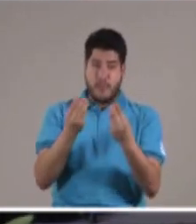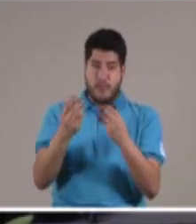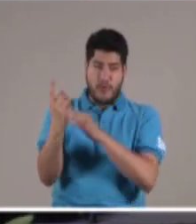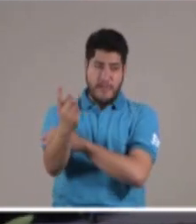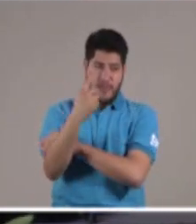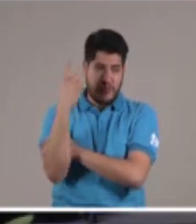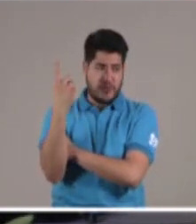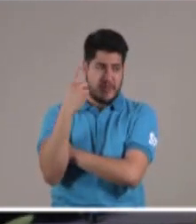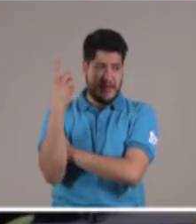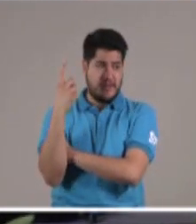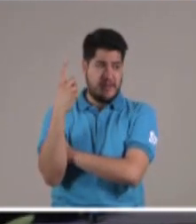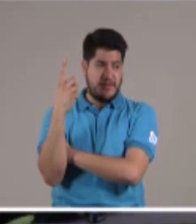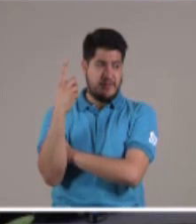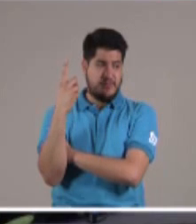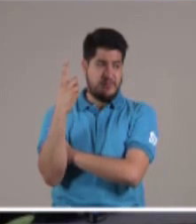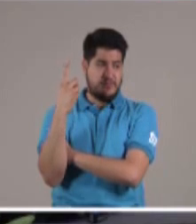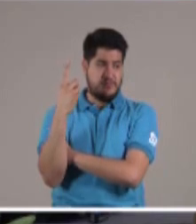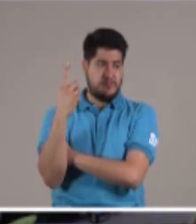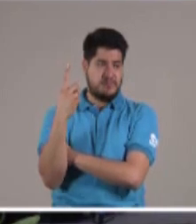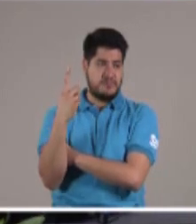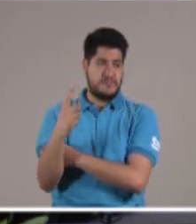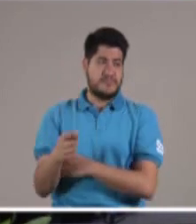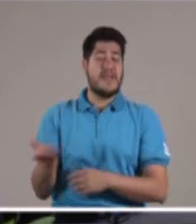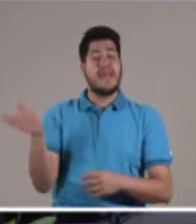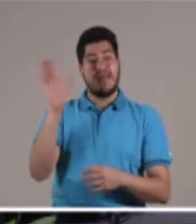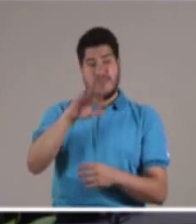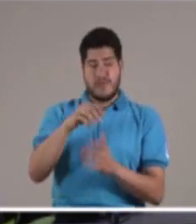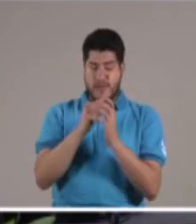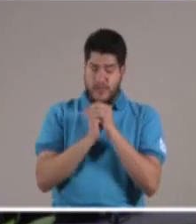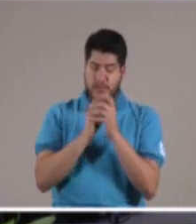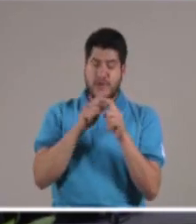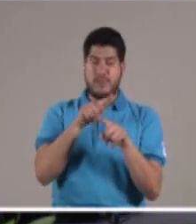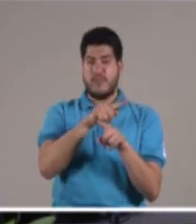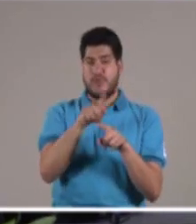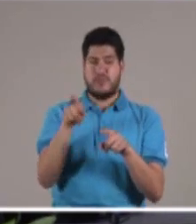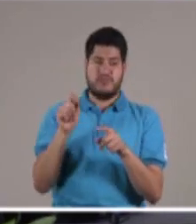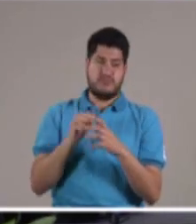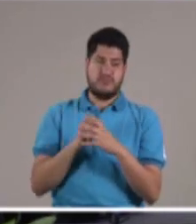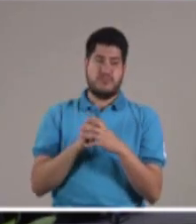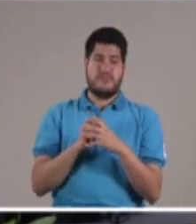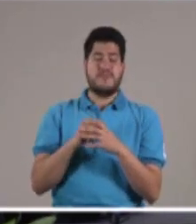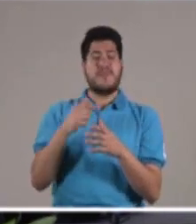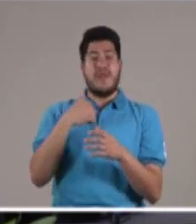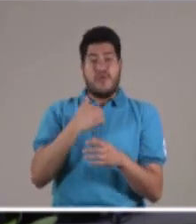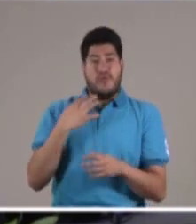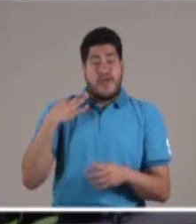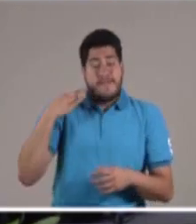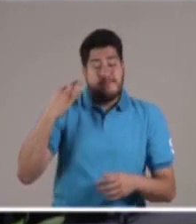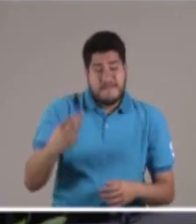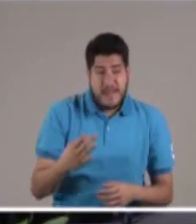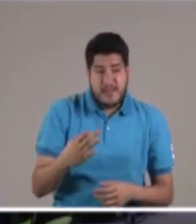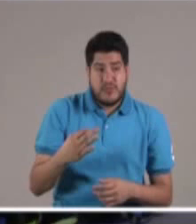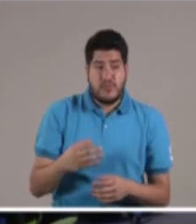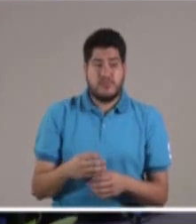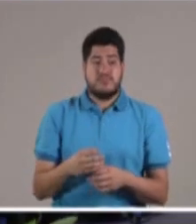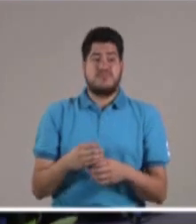importante y después vamos a orar por usted la invitación que quiero hacer